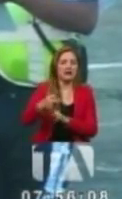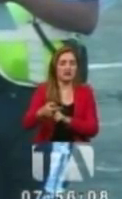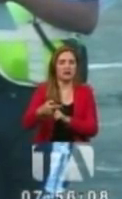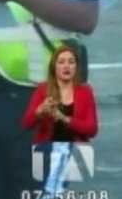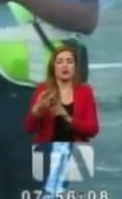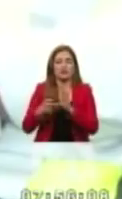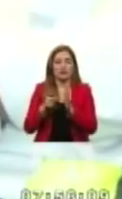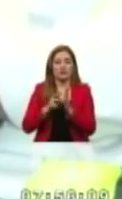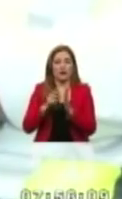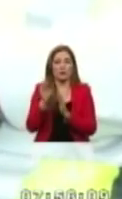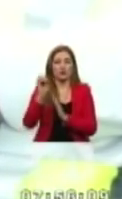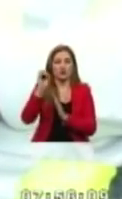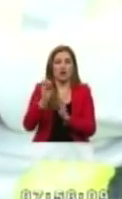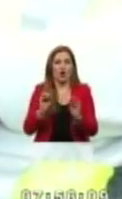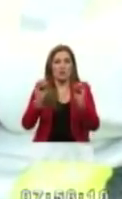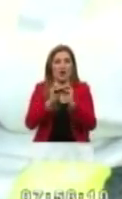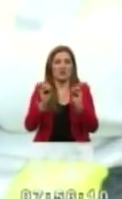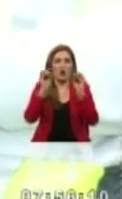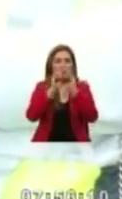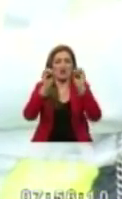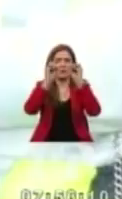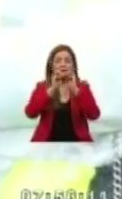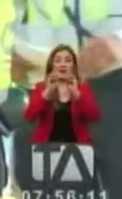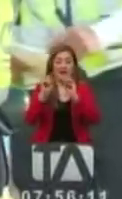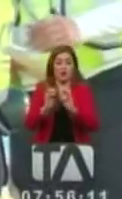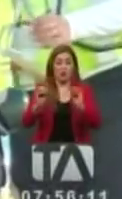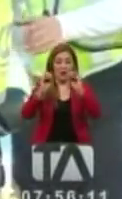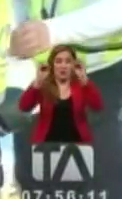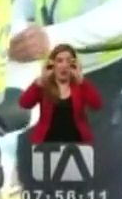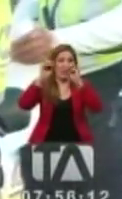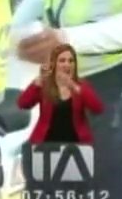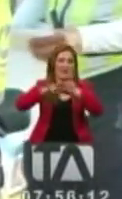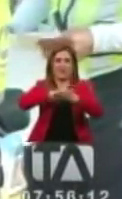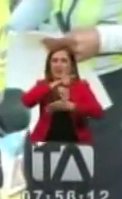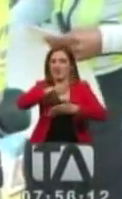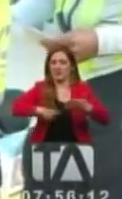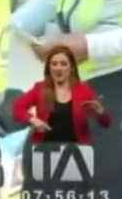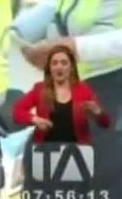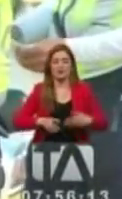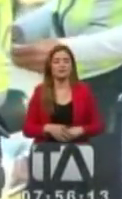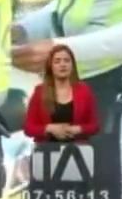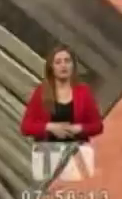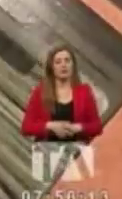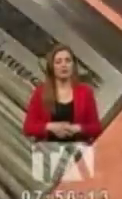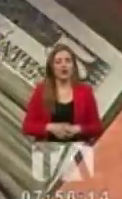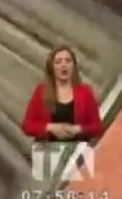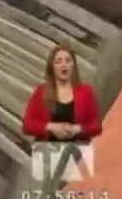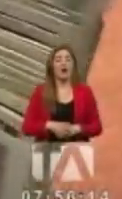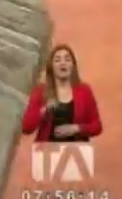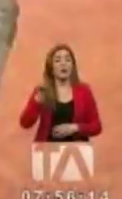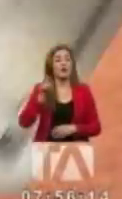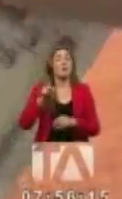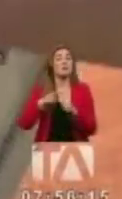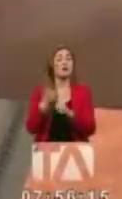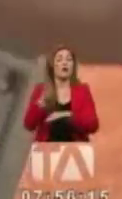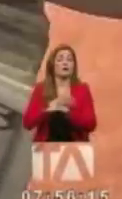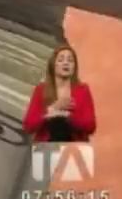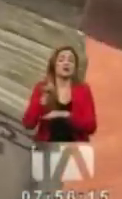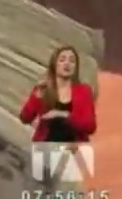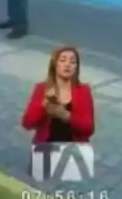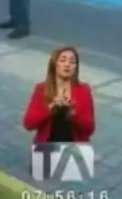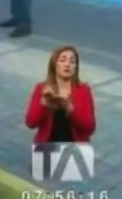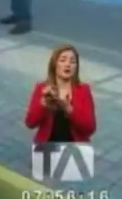2 de abril de 2018 aplicará sobre todos los contribuyentes y tendrá efecto una vez que se cancele todo el capital y